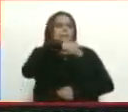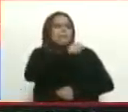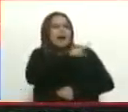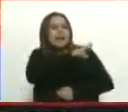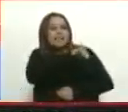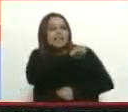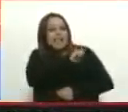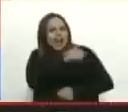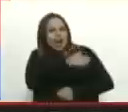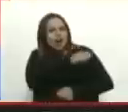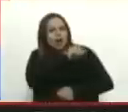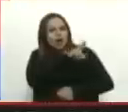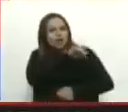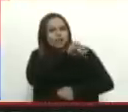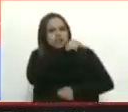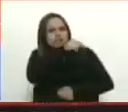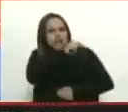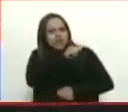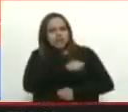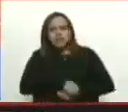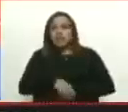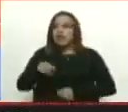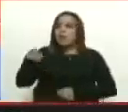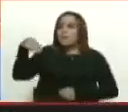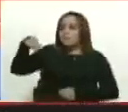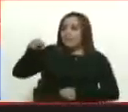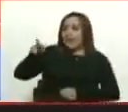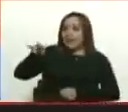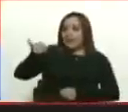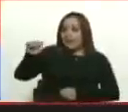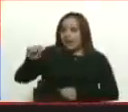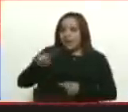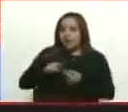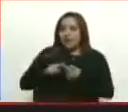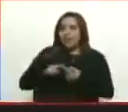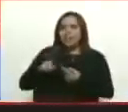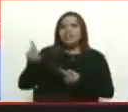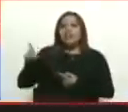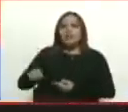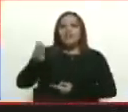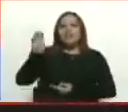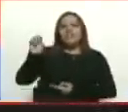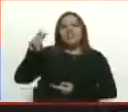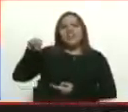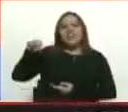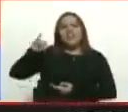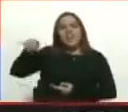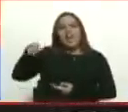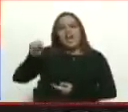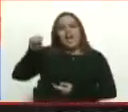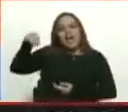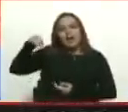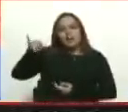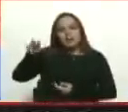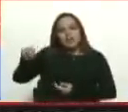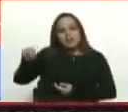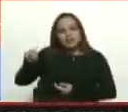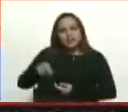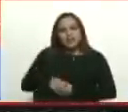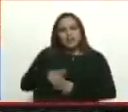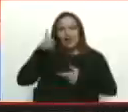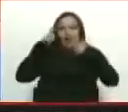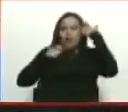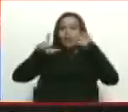No, pero ¿quiénes son las personas? María Corina Machado y Benjamín Rauseo, el conde del Guácharo, lideran la intención de voto en las primarias